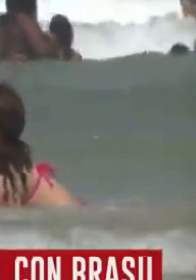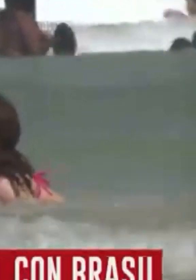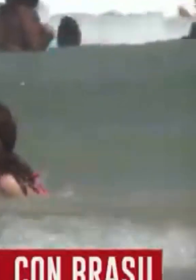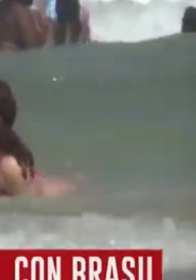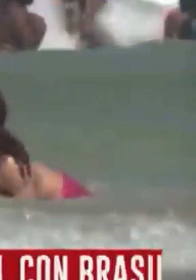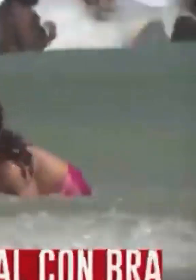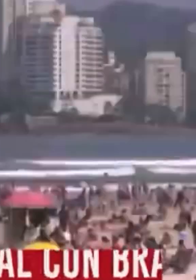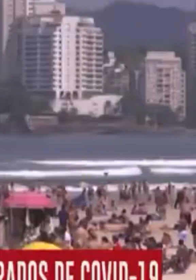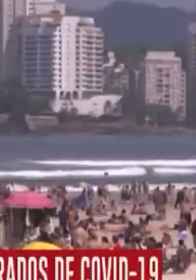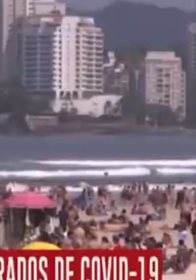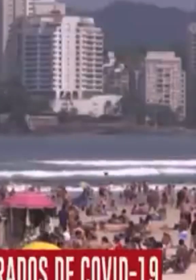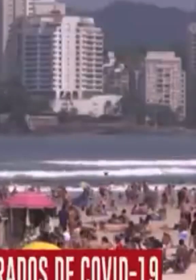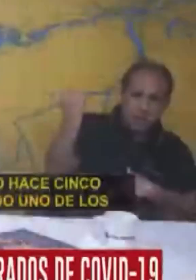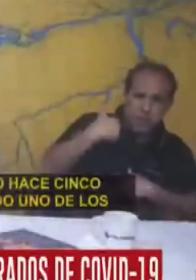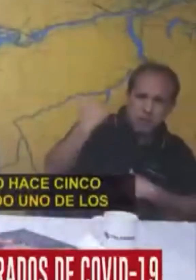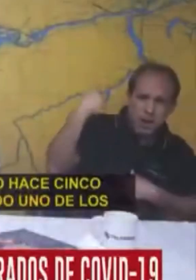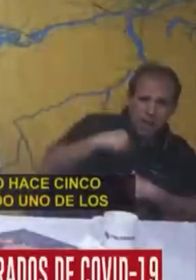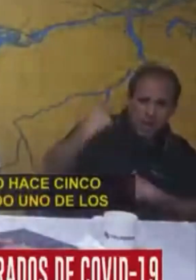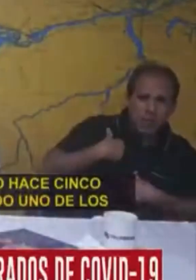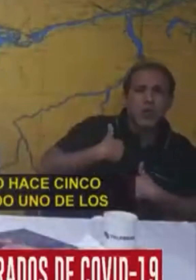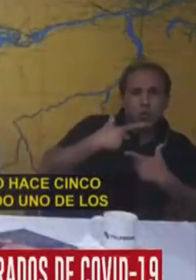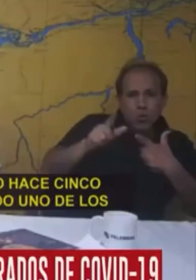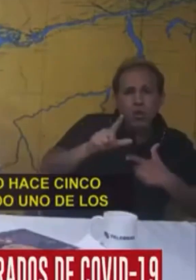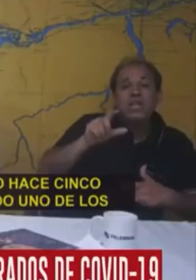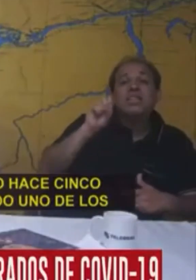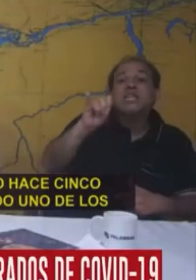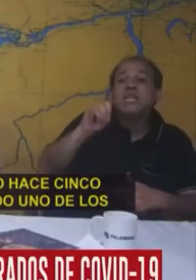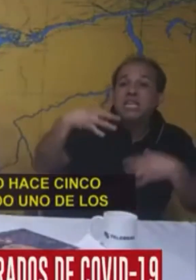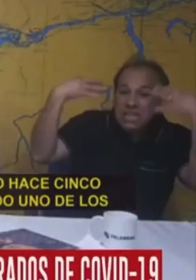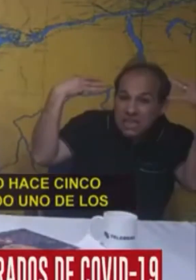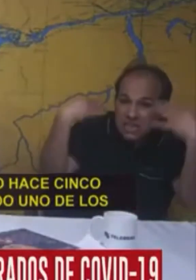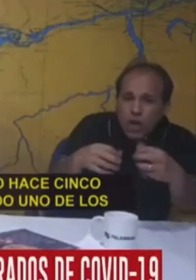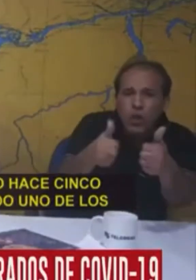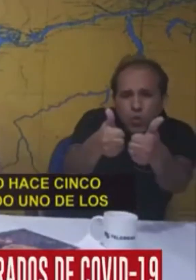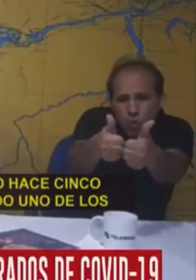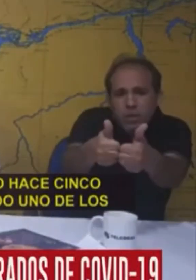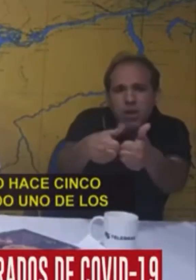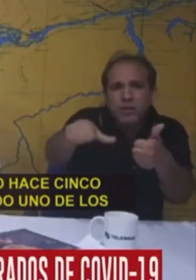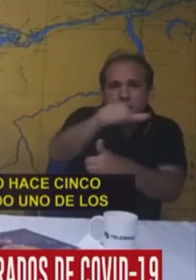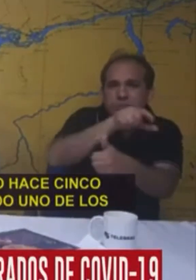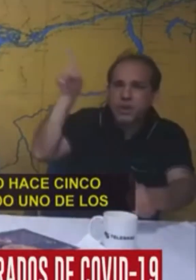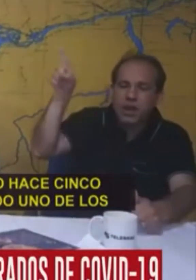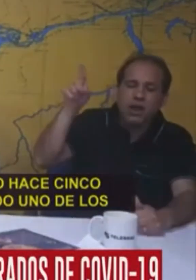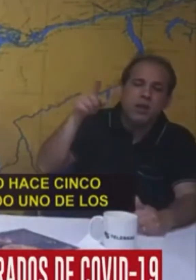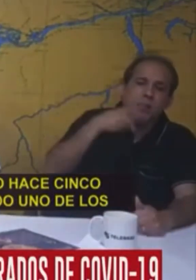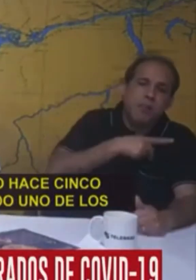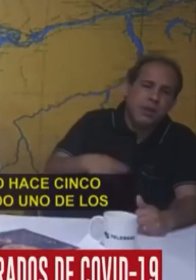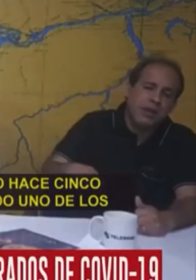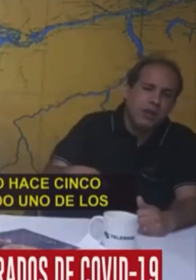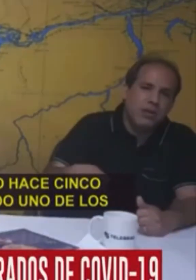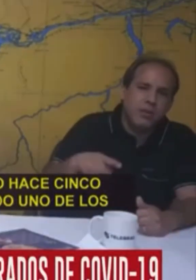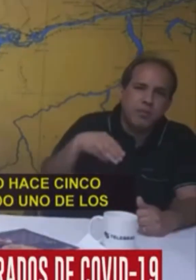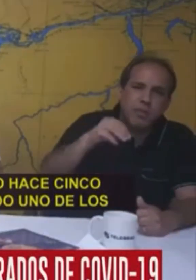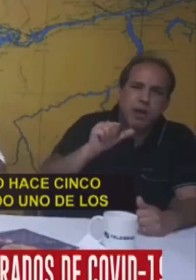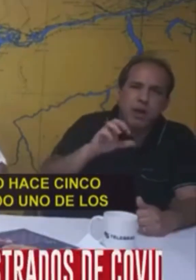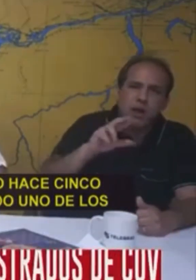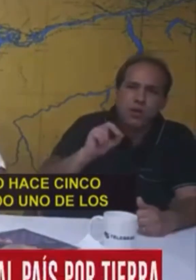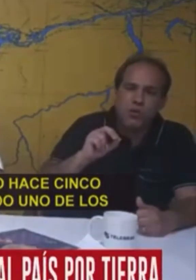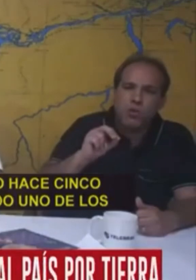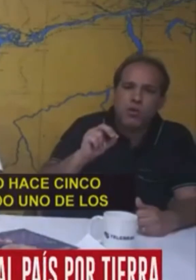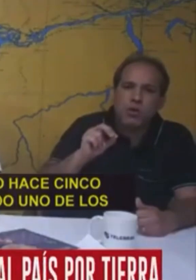Dale. Exemplo da Argentina. O Macri se elegeu na Argentina há 5 anos, um